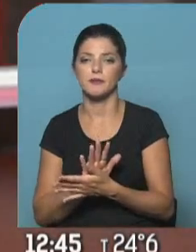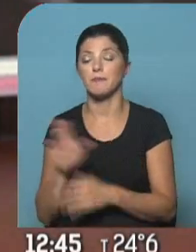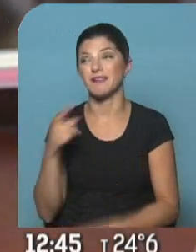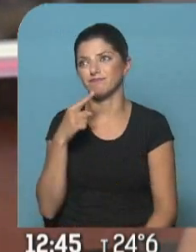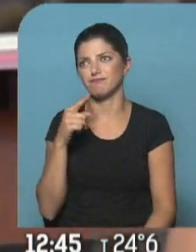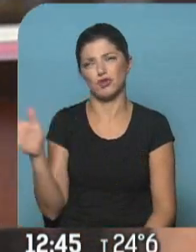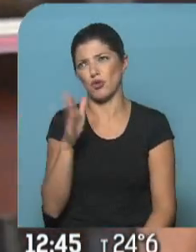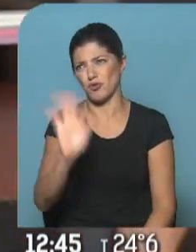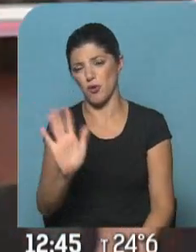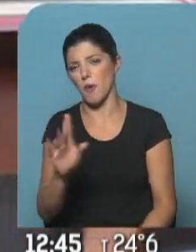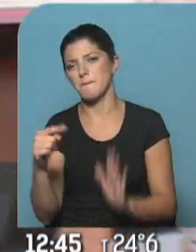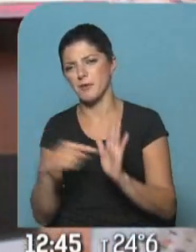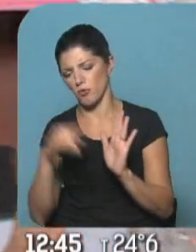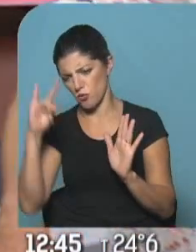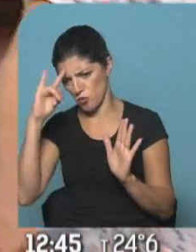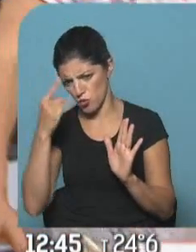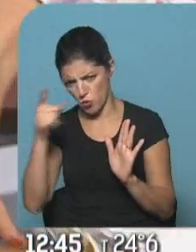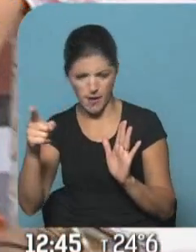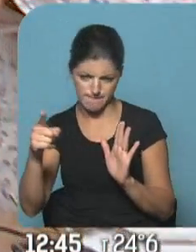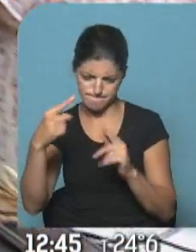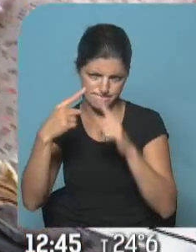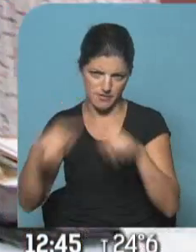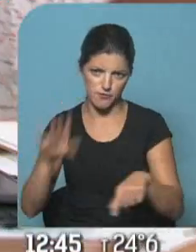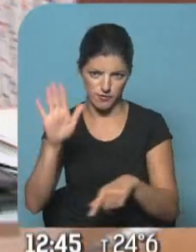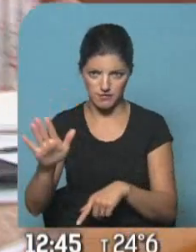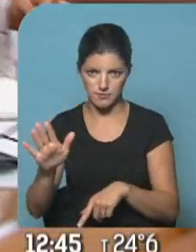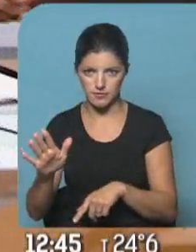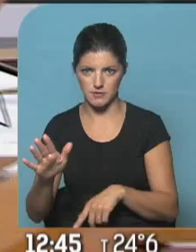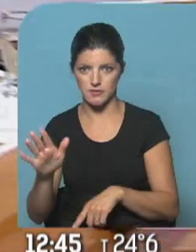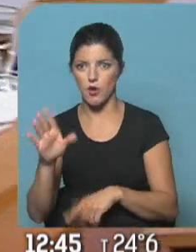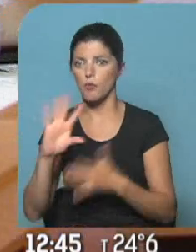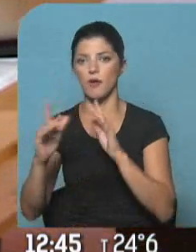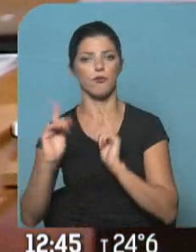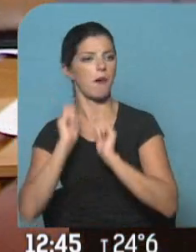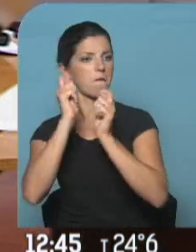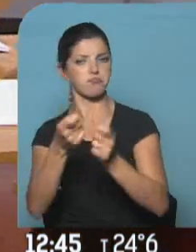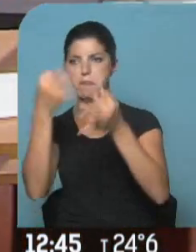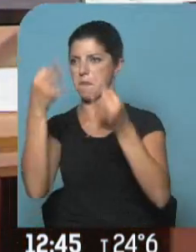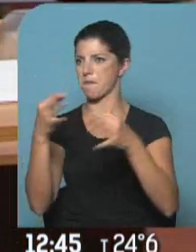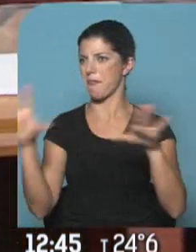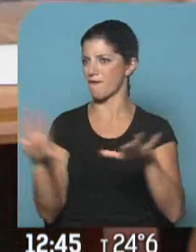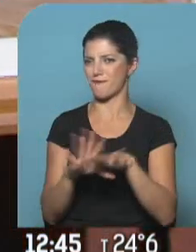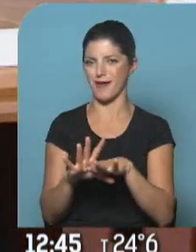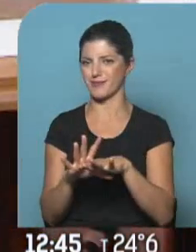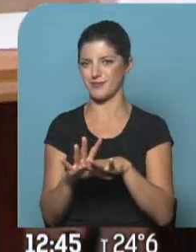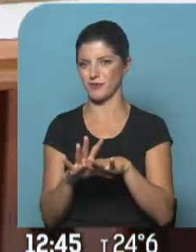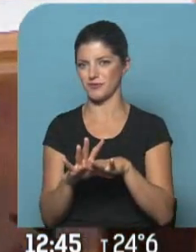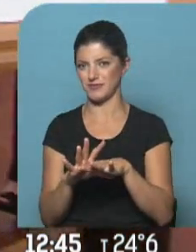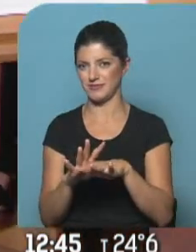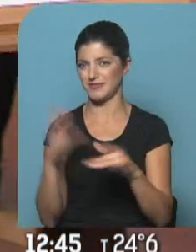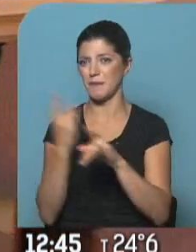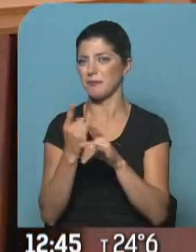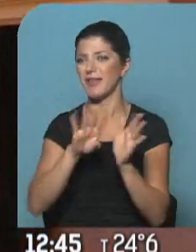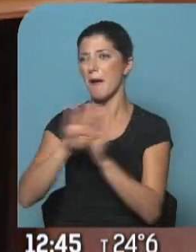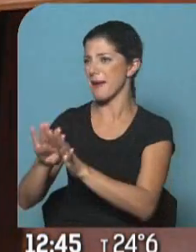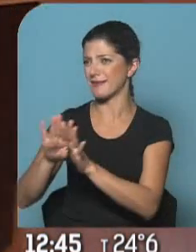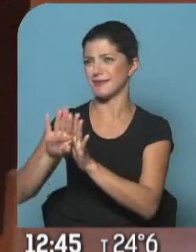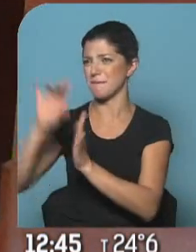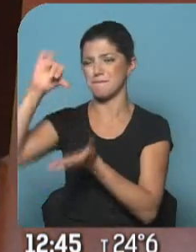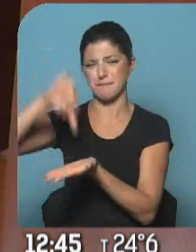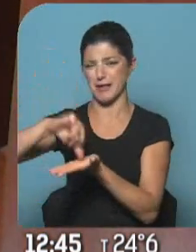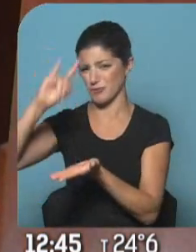que si repaso, salvo Uruguay, que es un caso, sucesiones traumáticas, como siempre, excepcional. Uruguay es una excepción a todo. Me